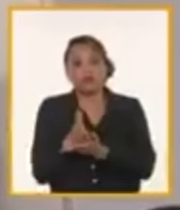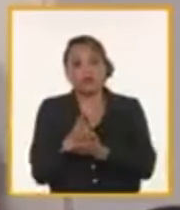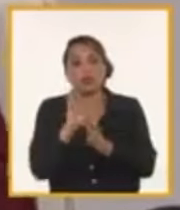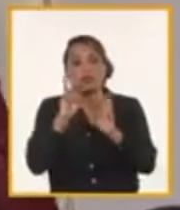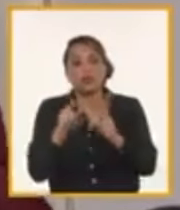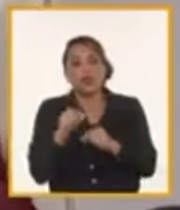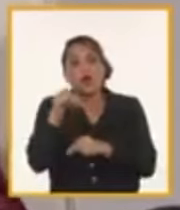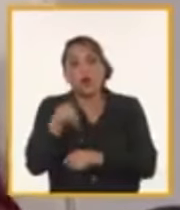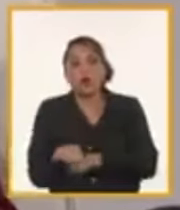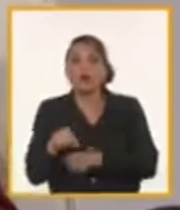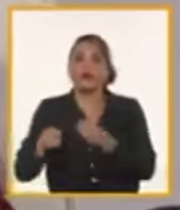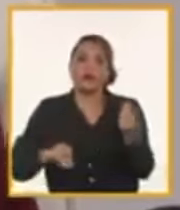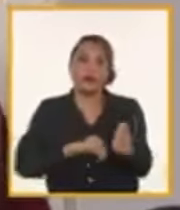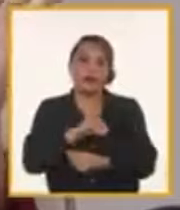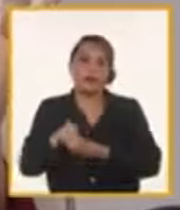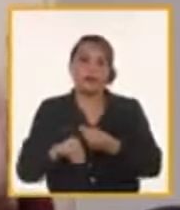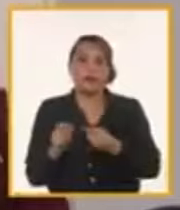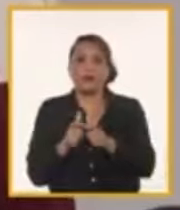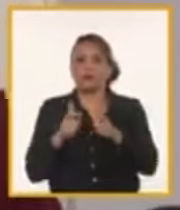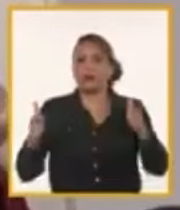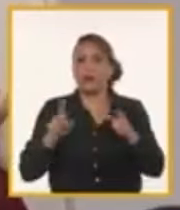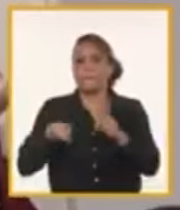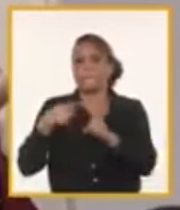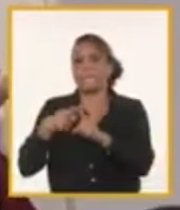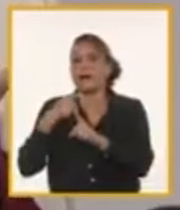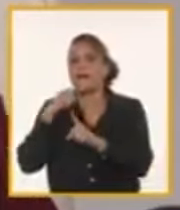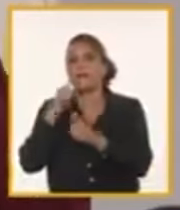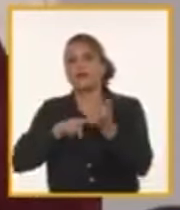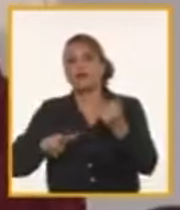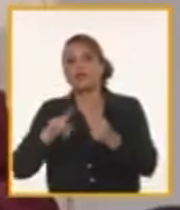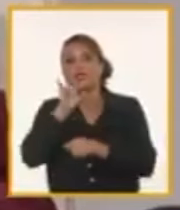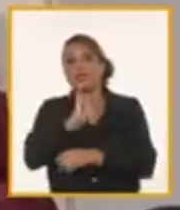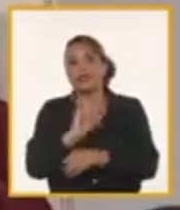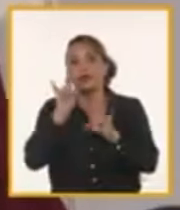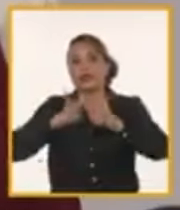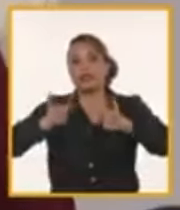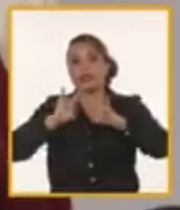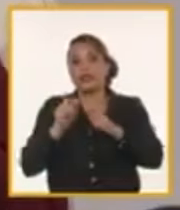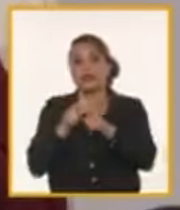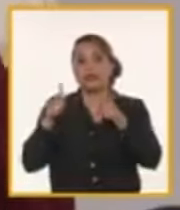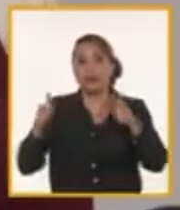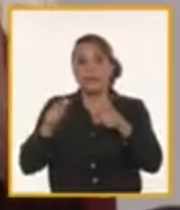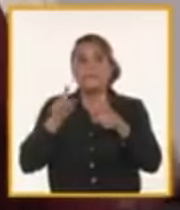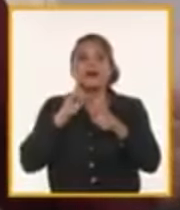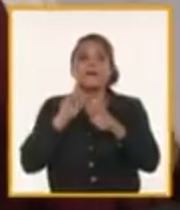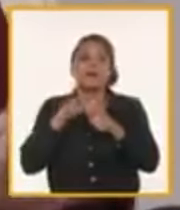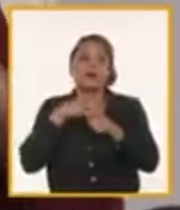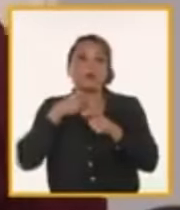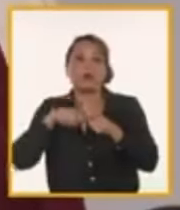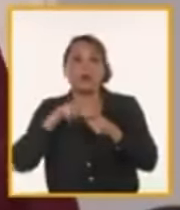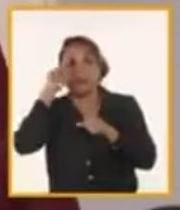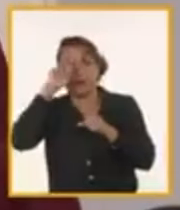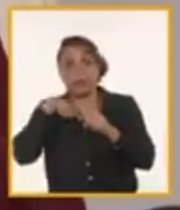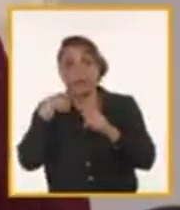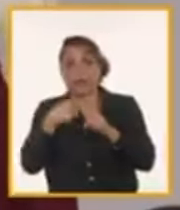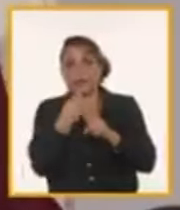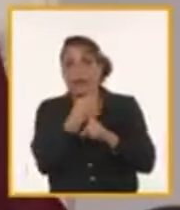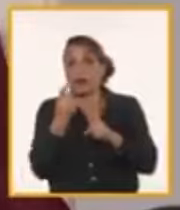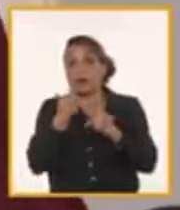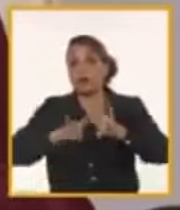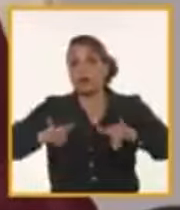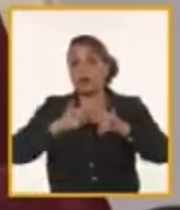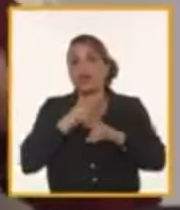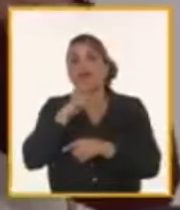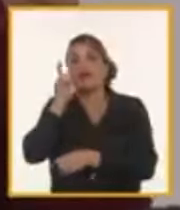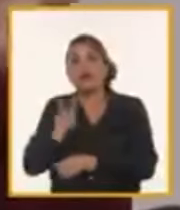bueno que hoy lo podamos estar extendiendo estamos proponiendo a seis universidades más pero con la mirada de que en septiembre cada universidad va a evaluar si